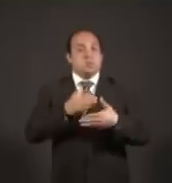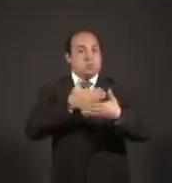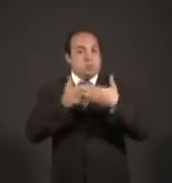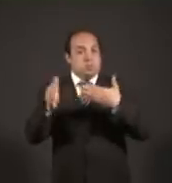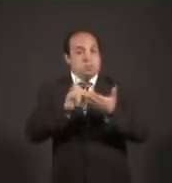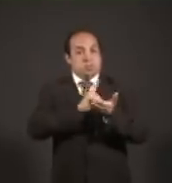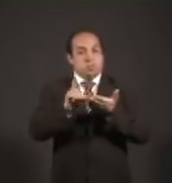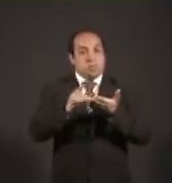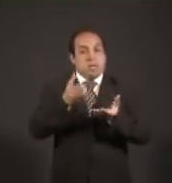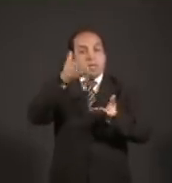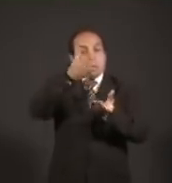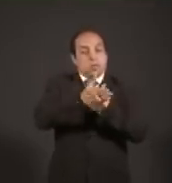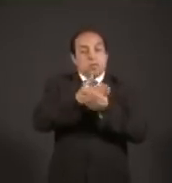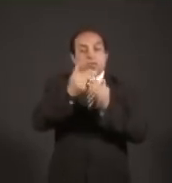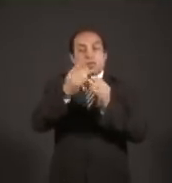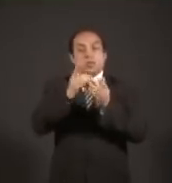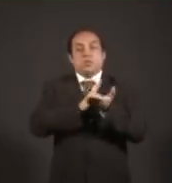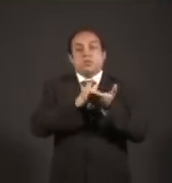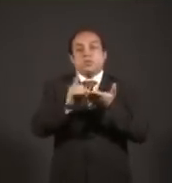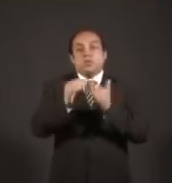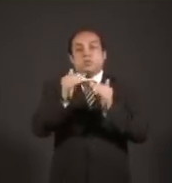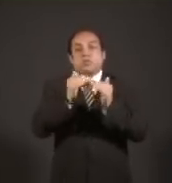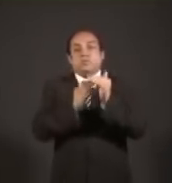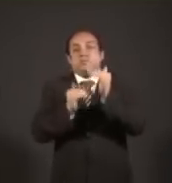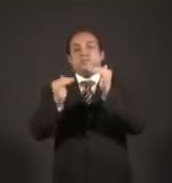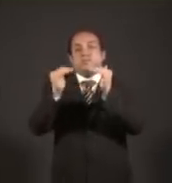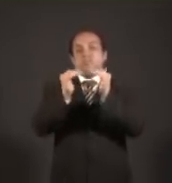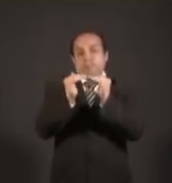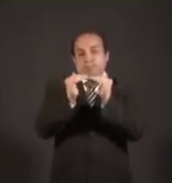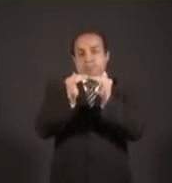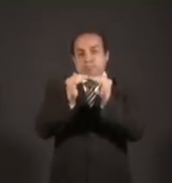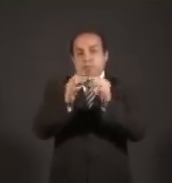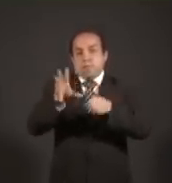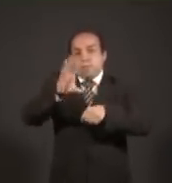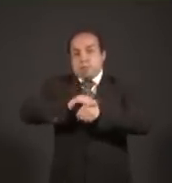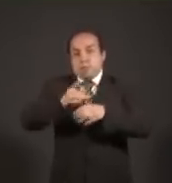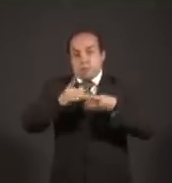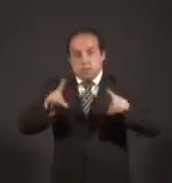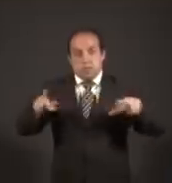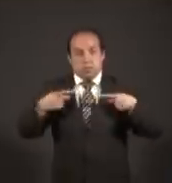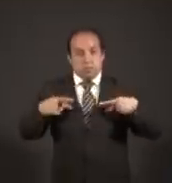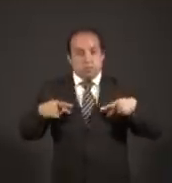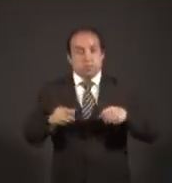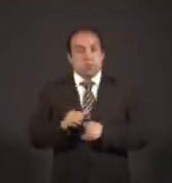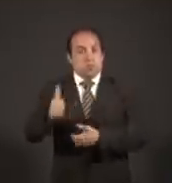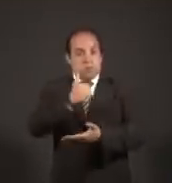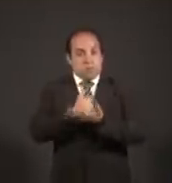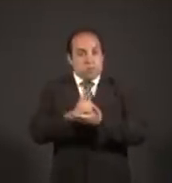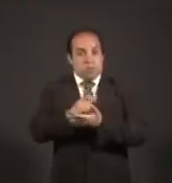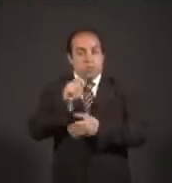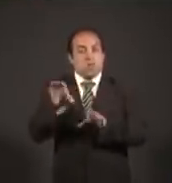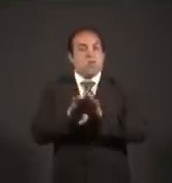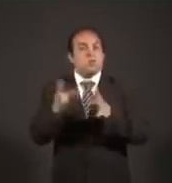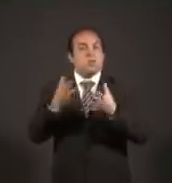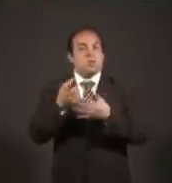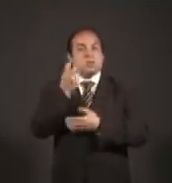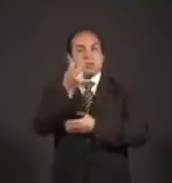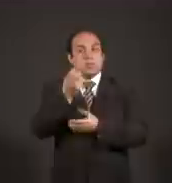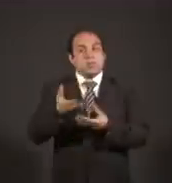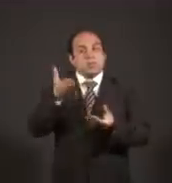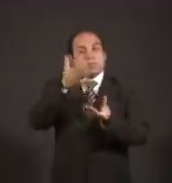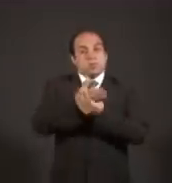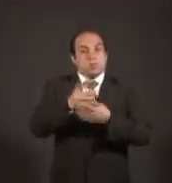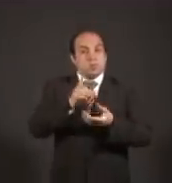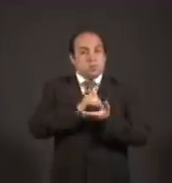derechos disminuye desigualdades, permite el desarrollo de los habitantes de nuestra ciudad. ¿Y cómo hacemos este acceso a los derechos? De una